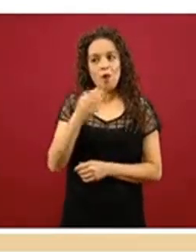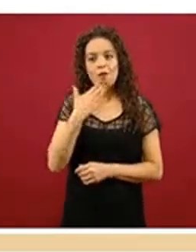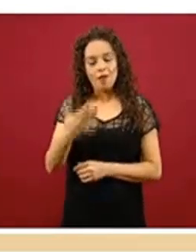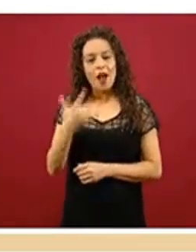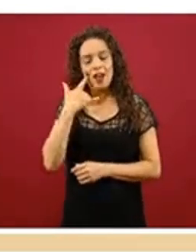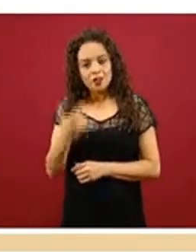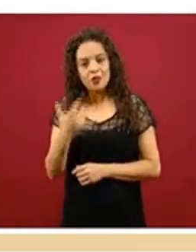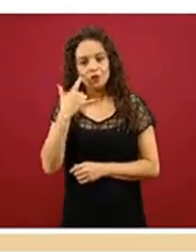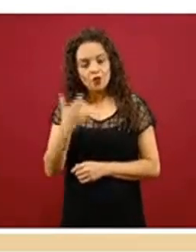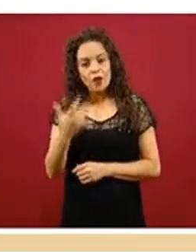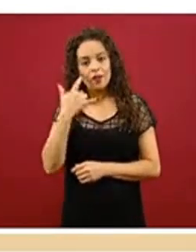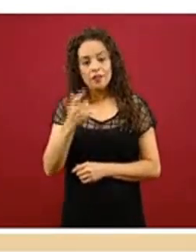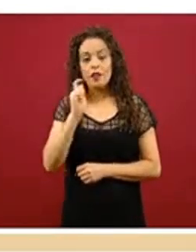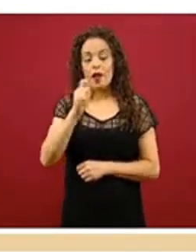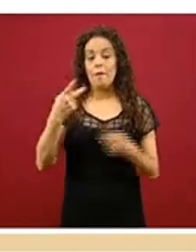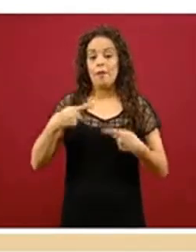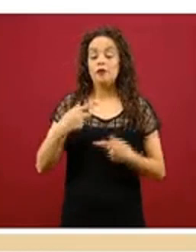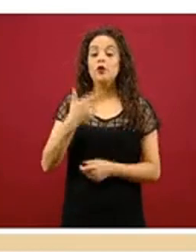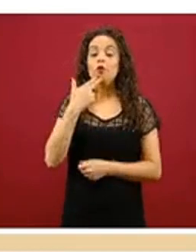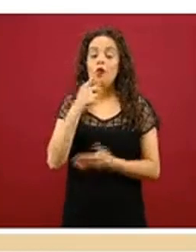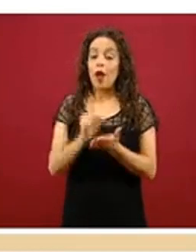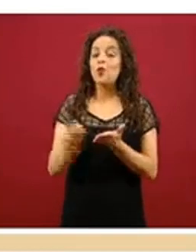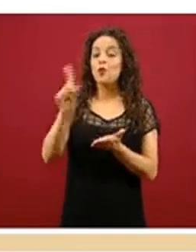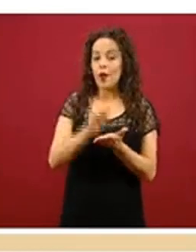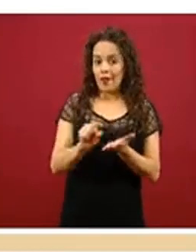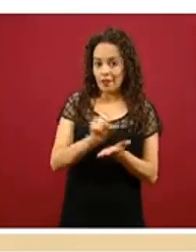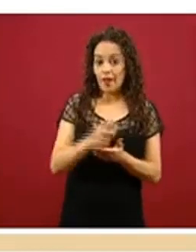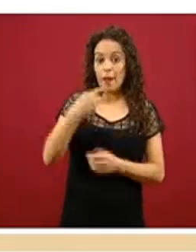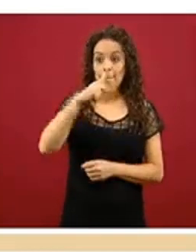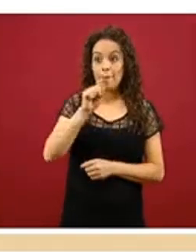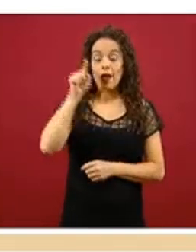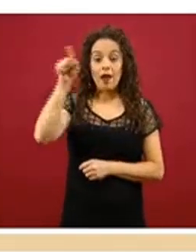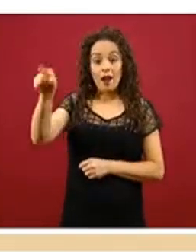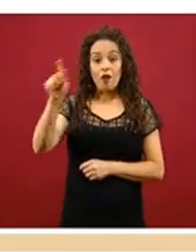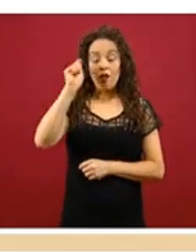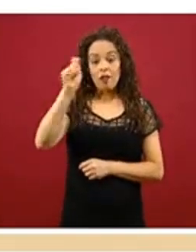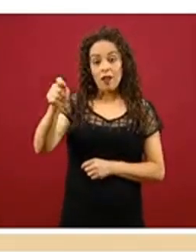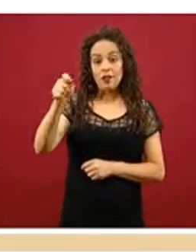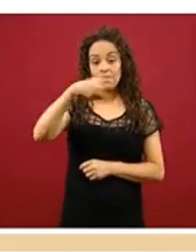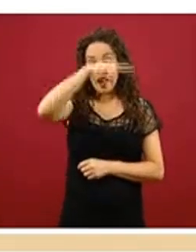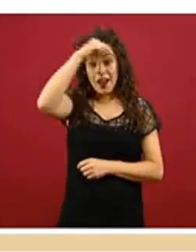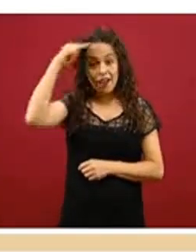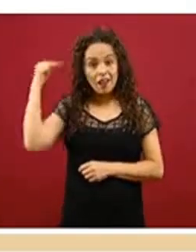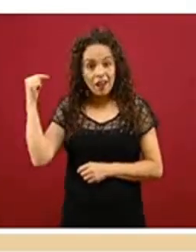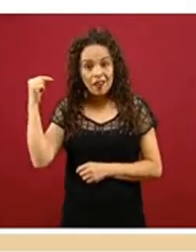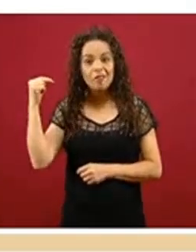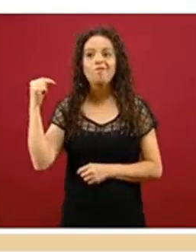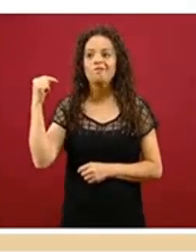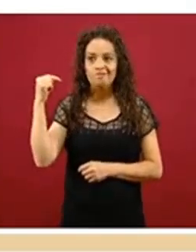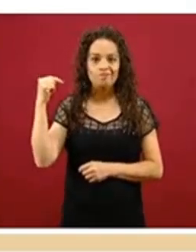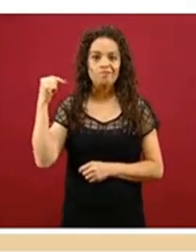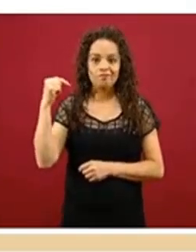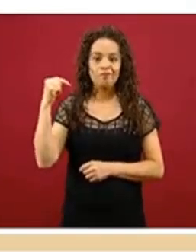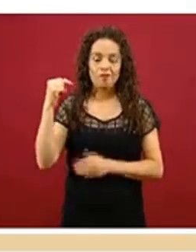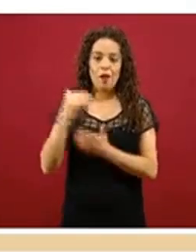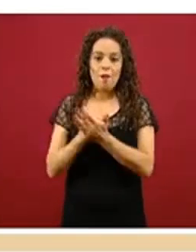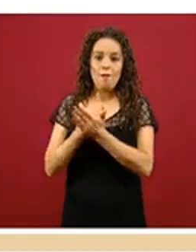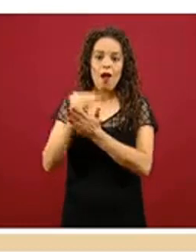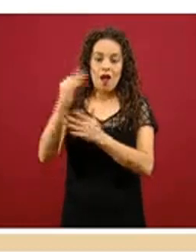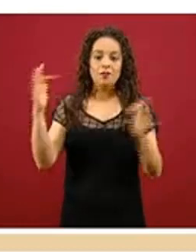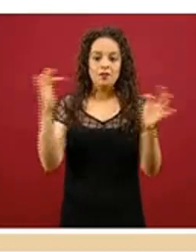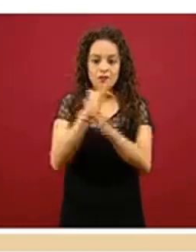descenso los usuarios de Twitter. Al contrario, en el estado de Nayarit, que ha incrementado su actividad, Nuevo León, Oaxaca, Puebla,